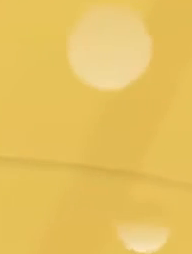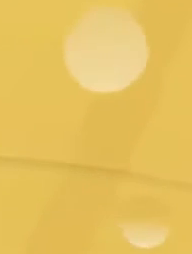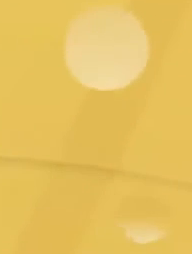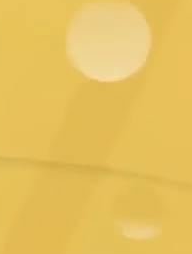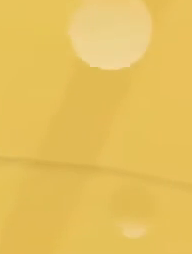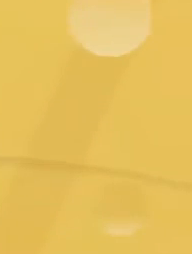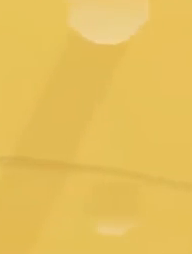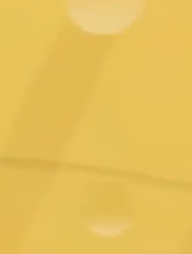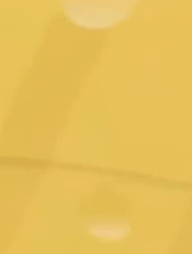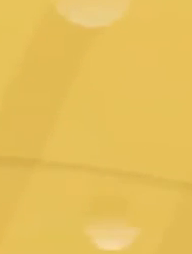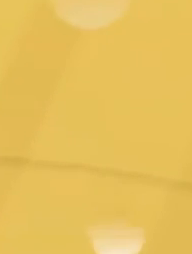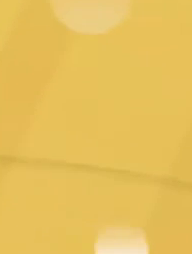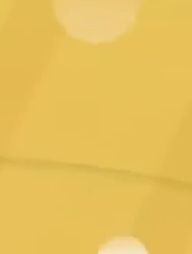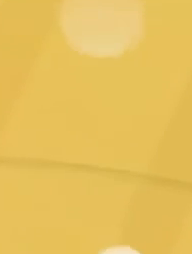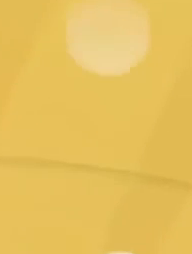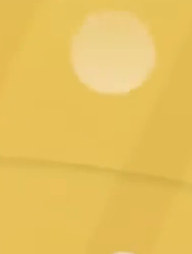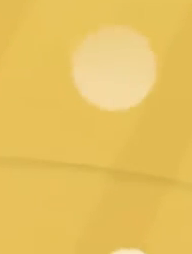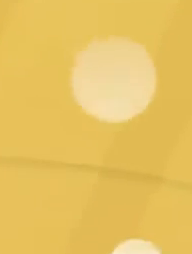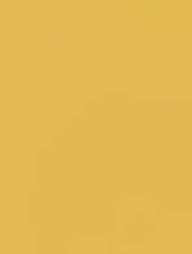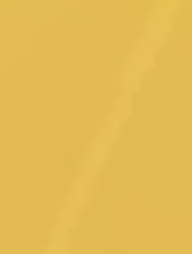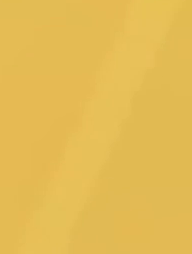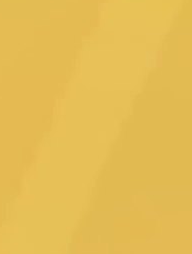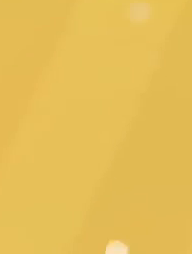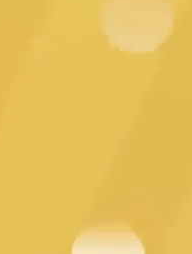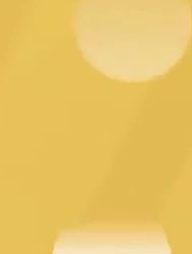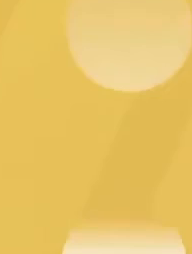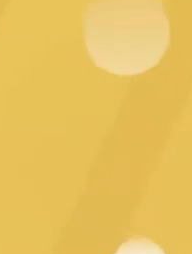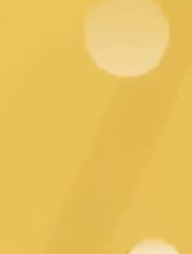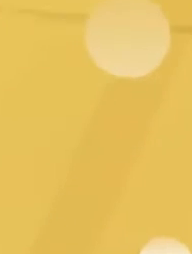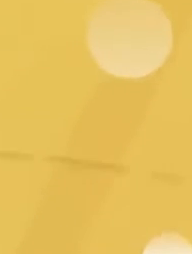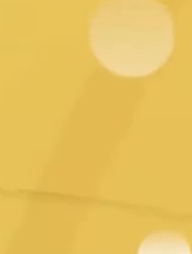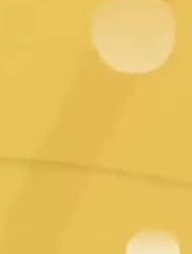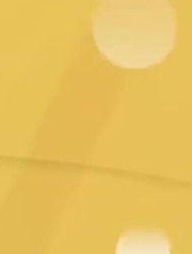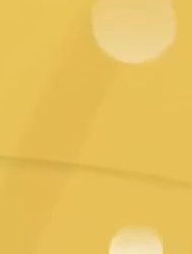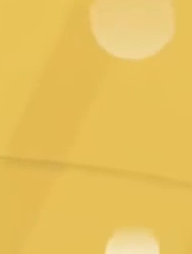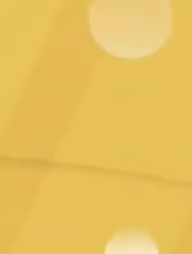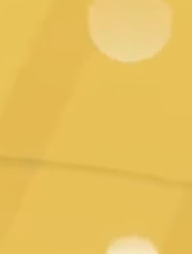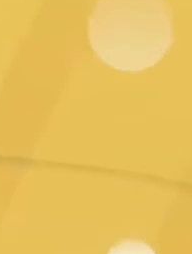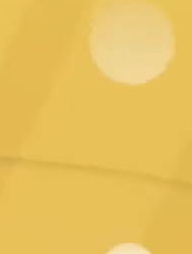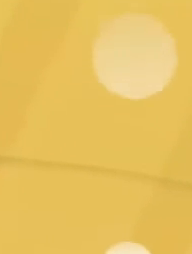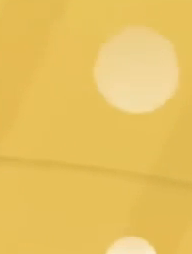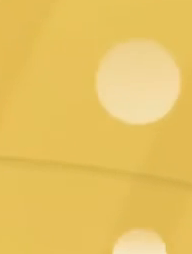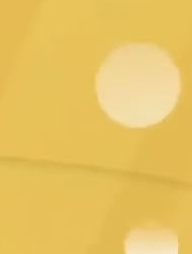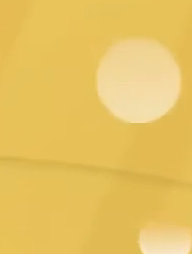En caso de que no hayan acudido, indaguen a cuál pudieron haber ido.